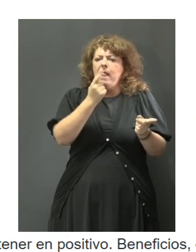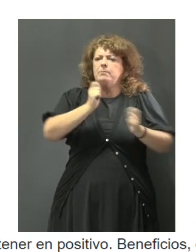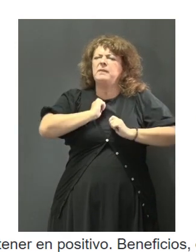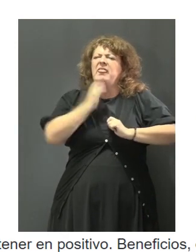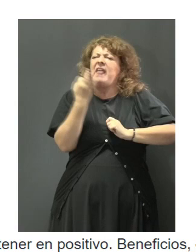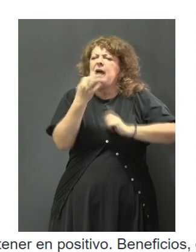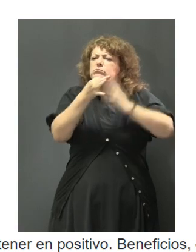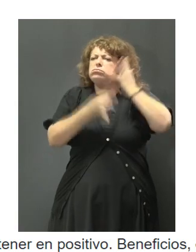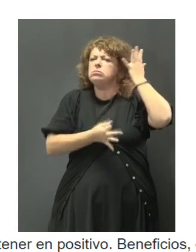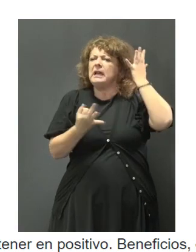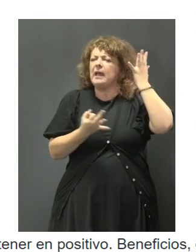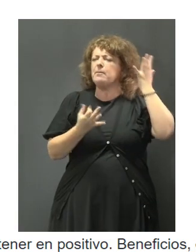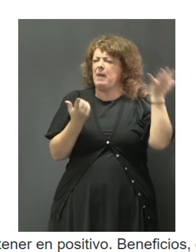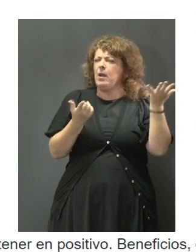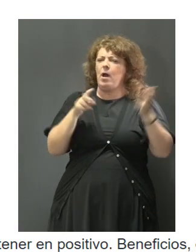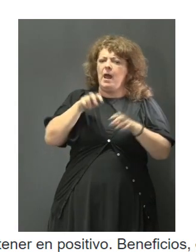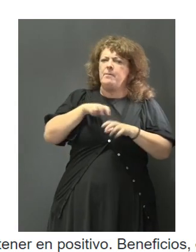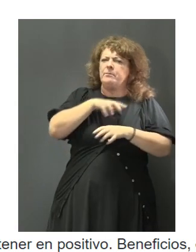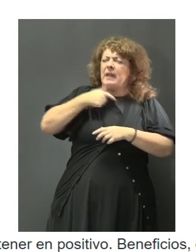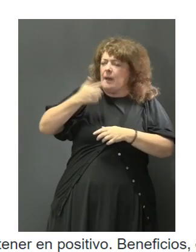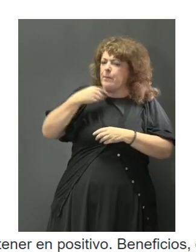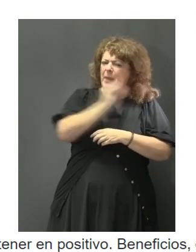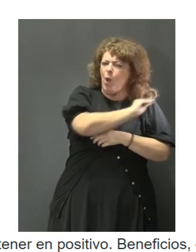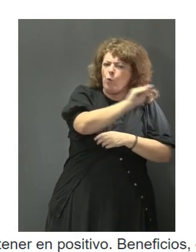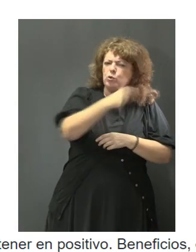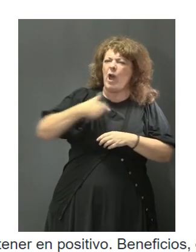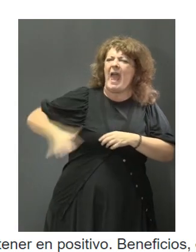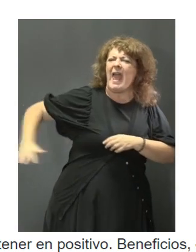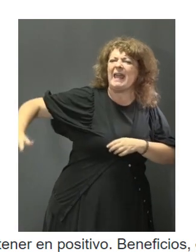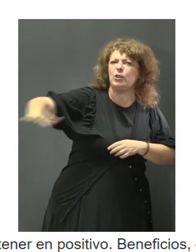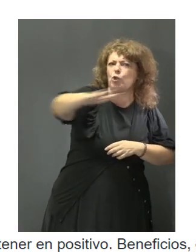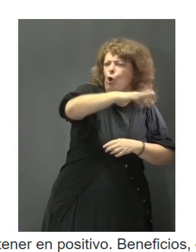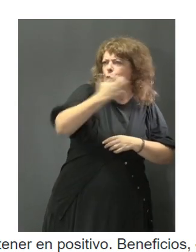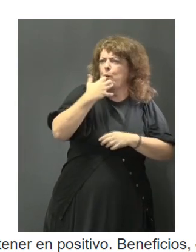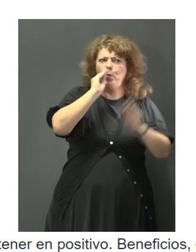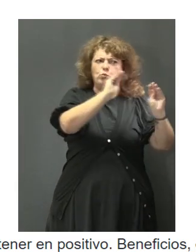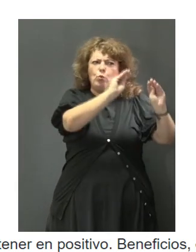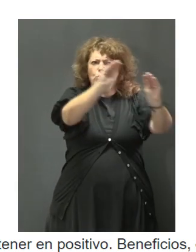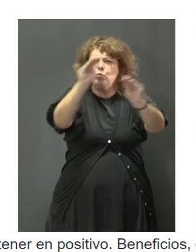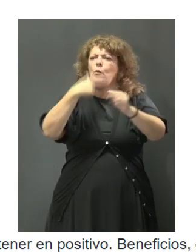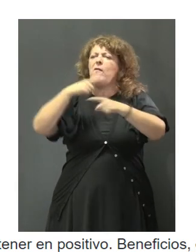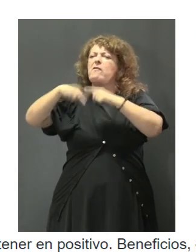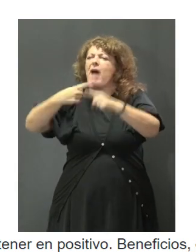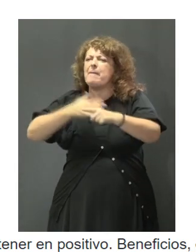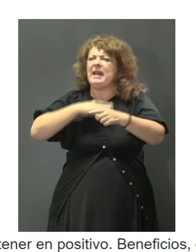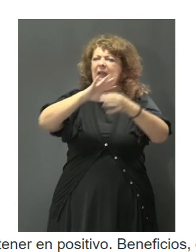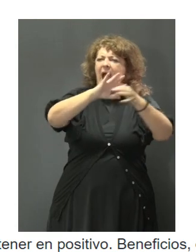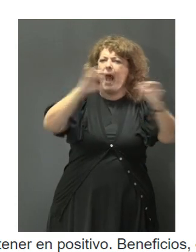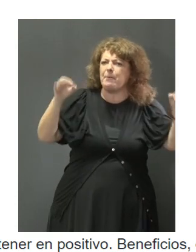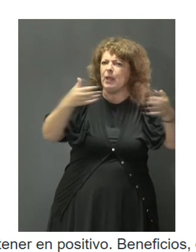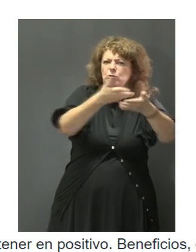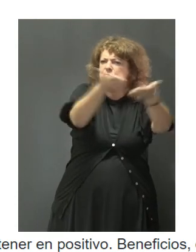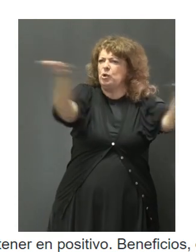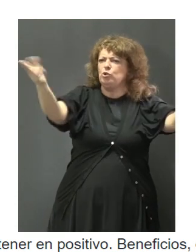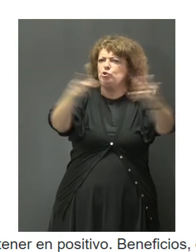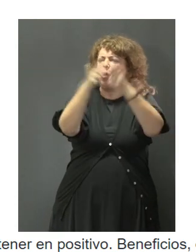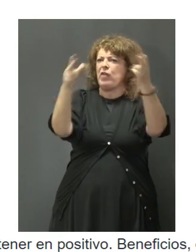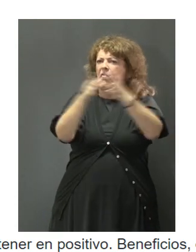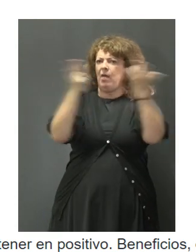deseada. Pero en vuestro entorno, os preguntaría, familia, amigos, incluso sociedad en